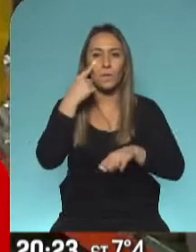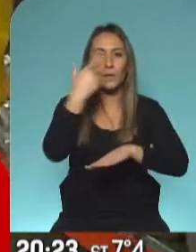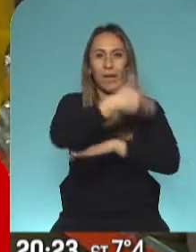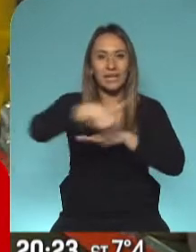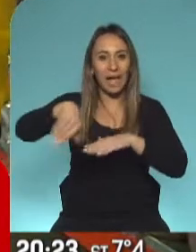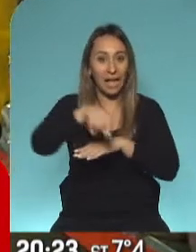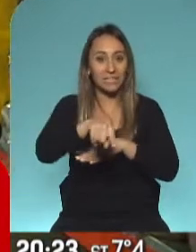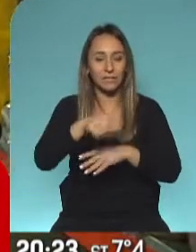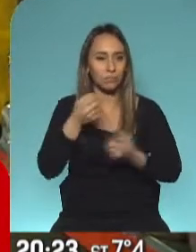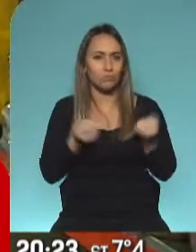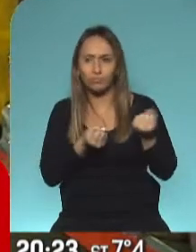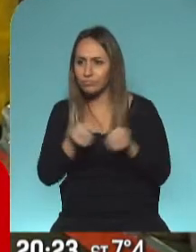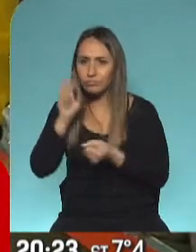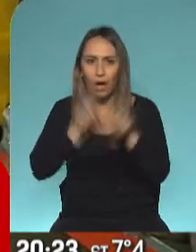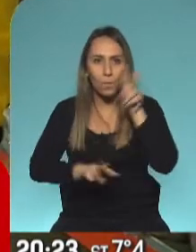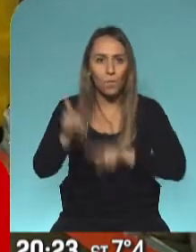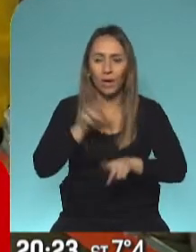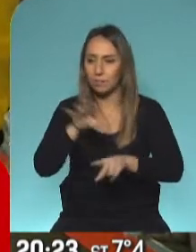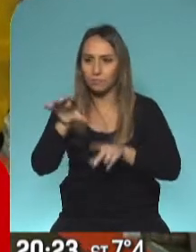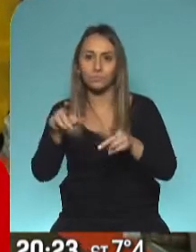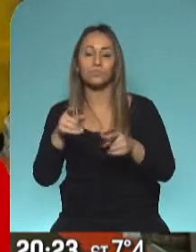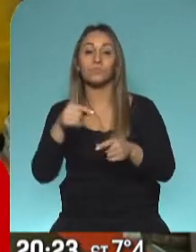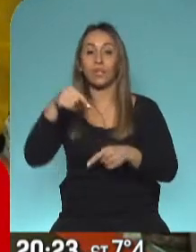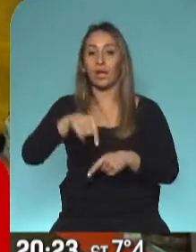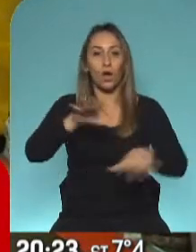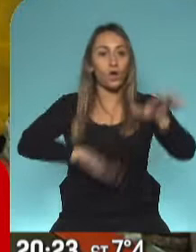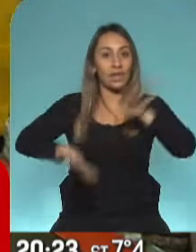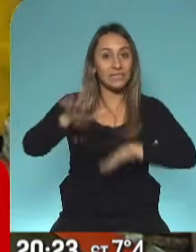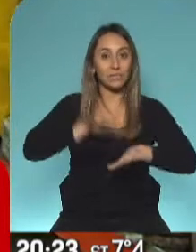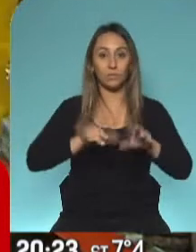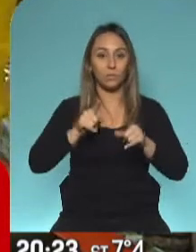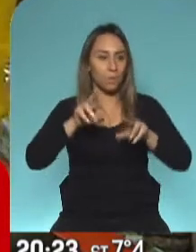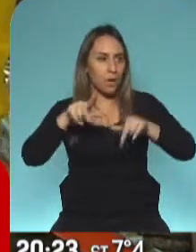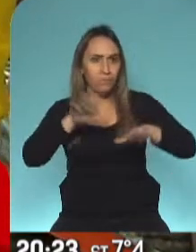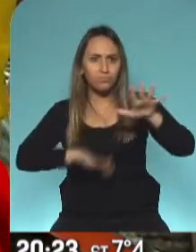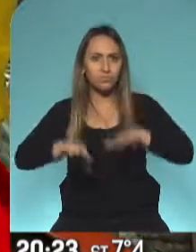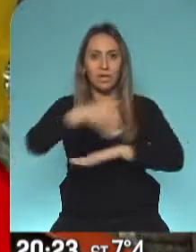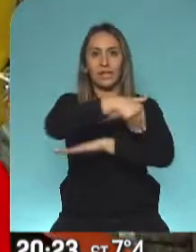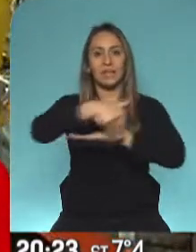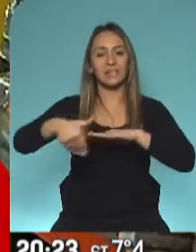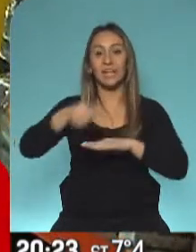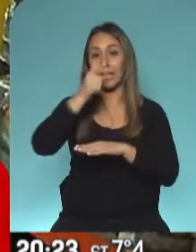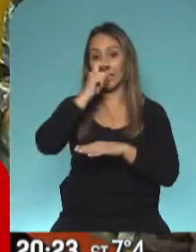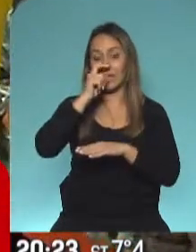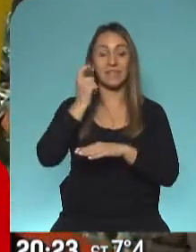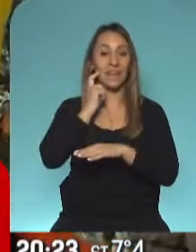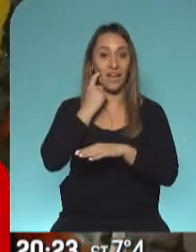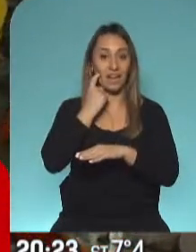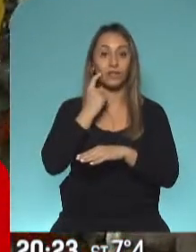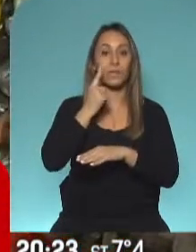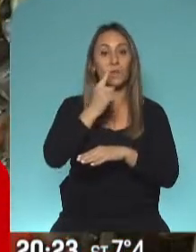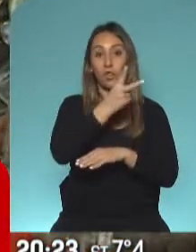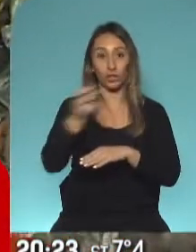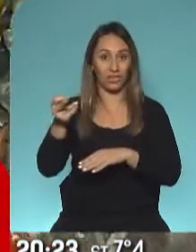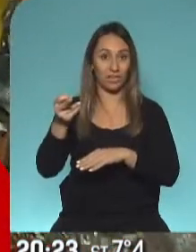de la ciudad de buenos aires- y aquí mientras se realiza este operativo sobre la calle entre ríos al 1200 contamos con la